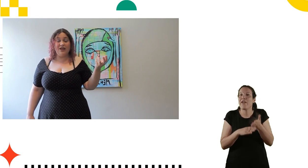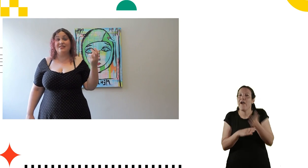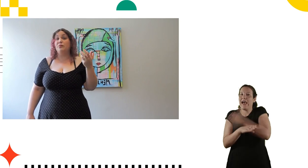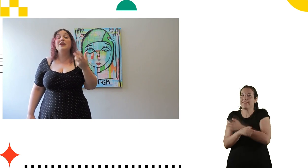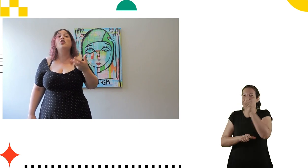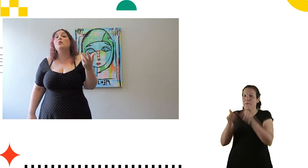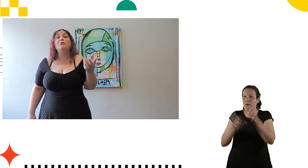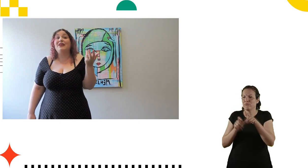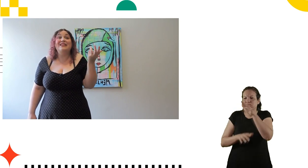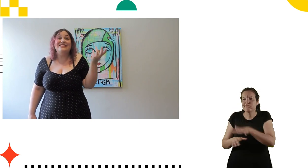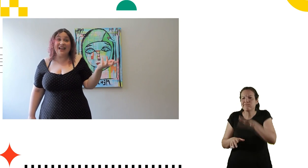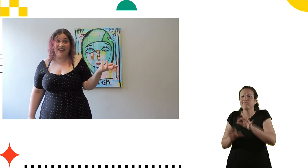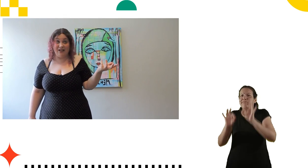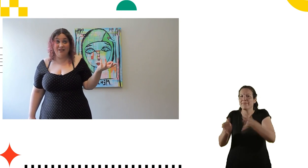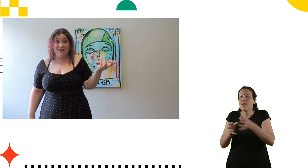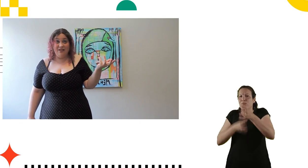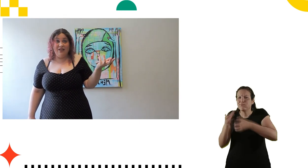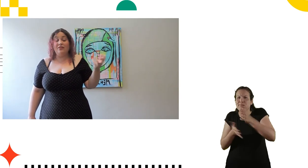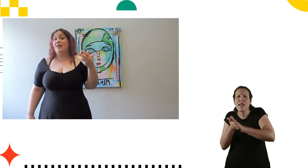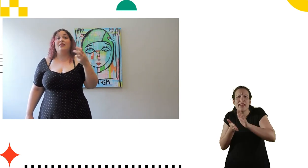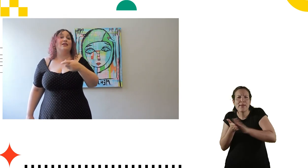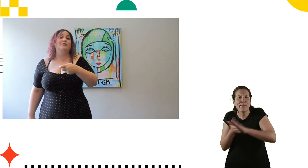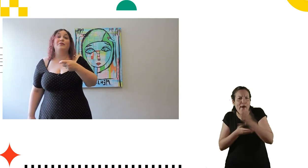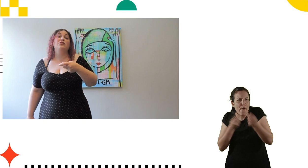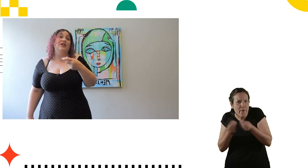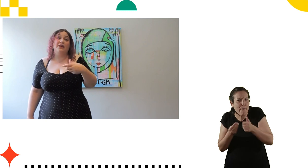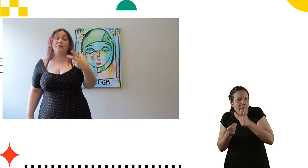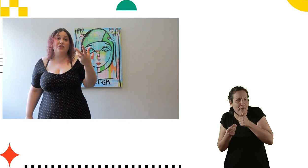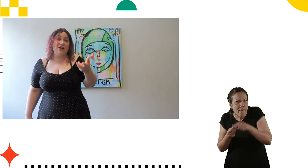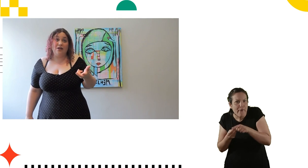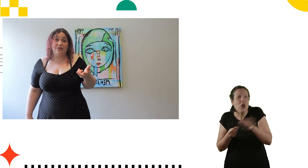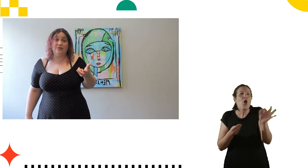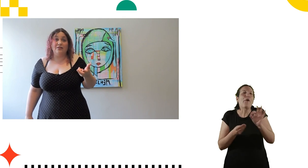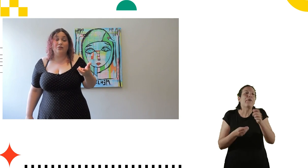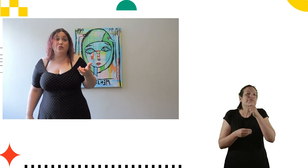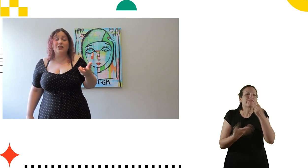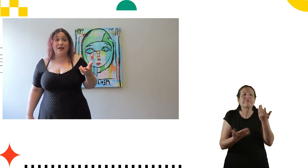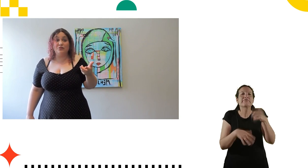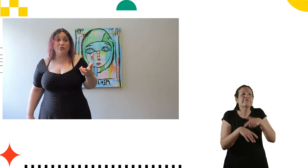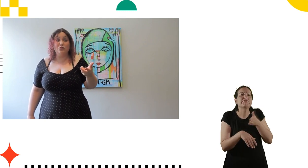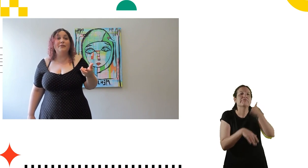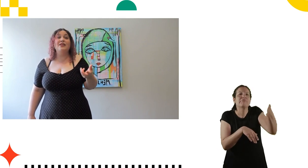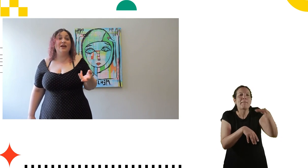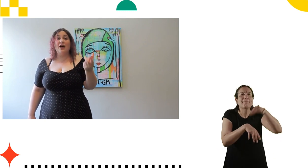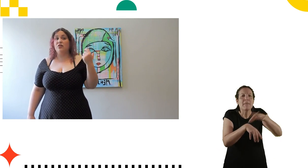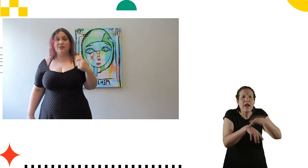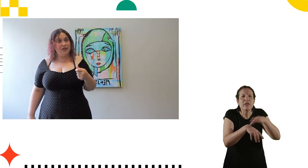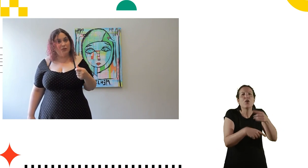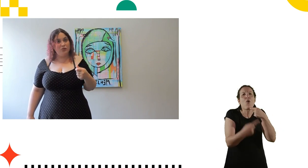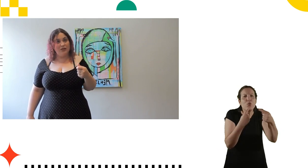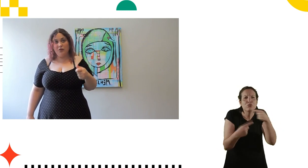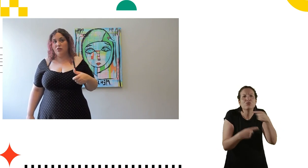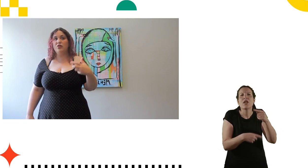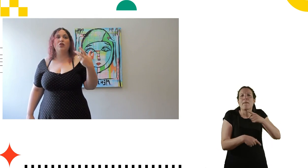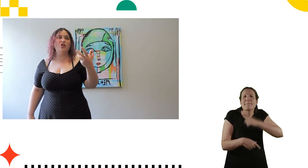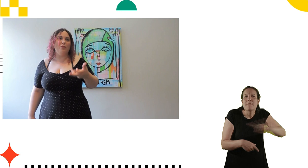de personas que supieron cómo potabilizarla. Desde el momento en el que vamos a consultar, hacer una consulta médica y nos dicen que